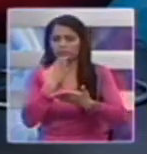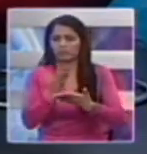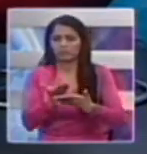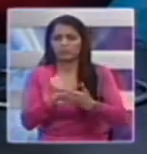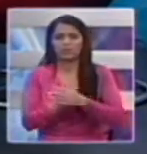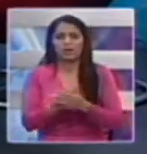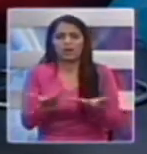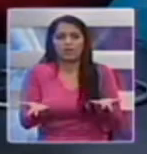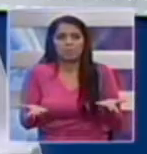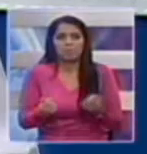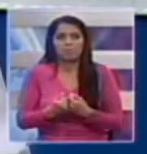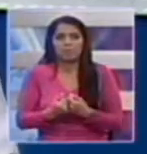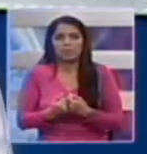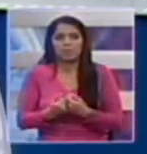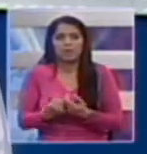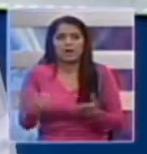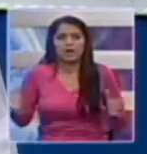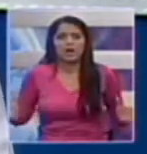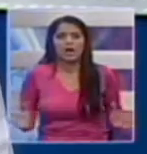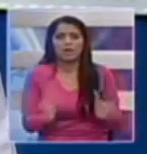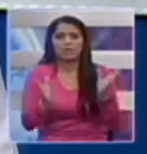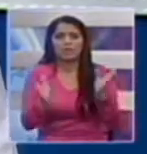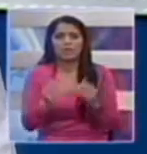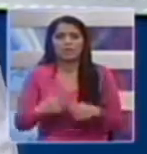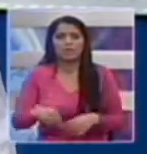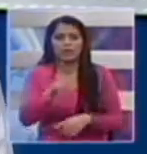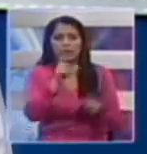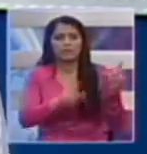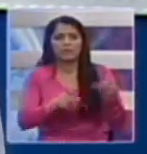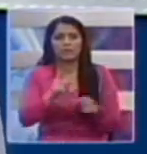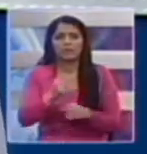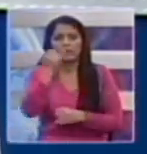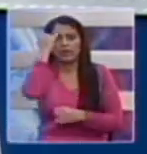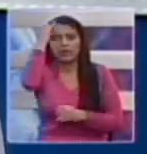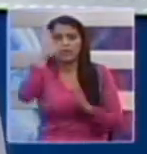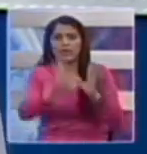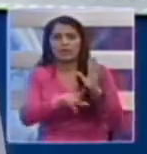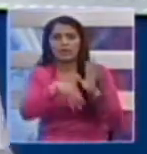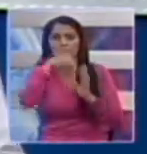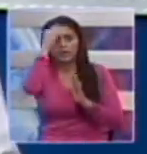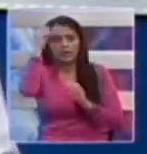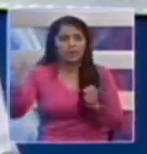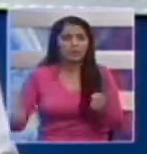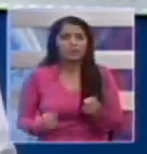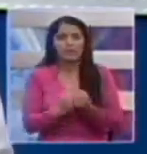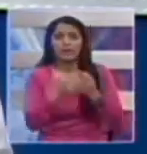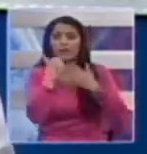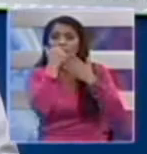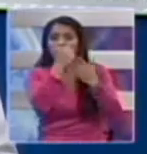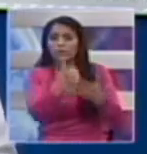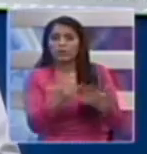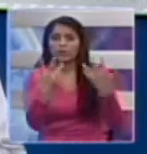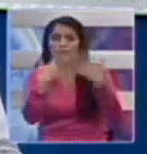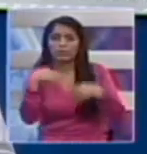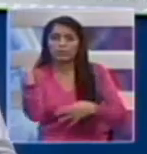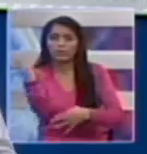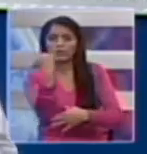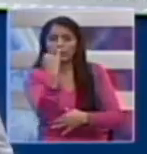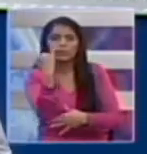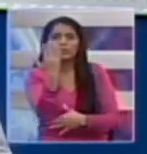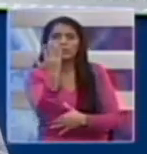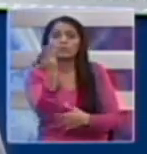todo lo que es el emprendimiento en el país, en las áreas comerciales, industriales, pero sobre todo el área del